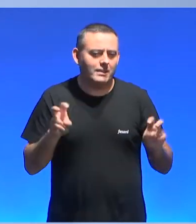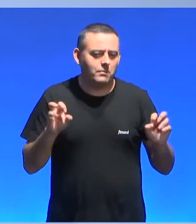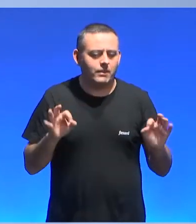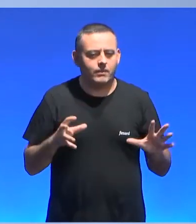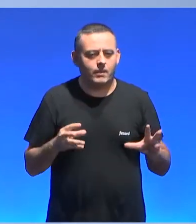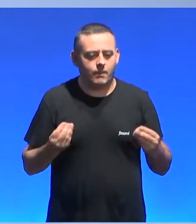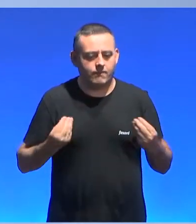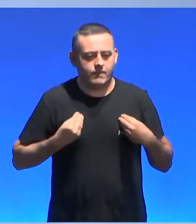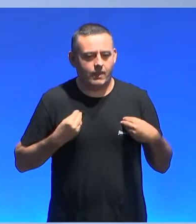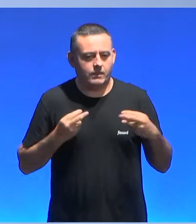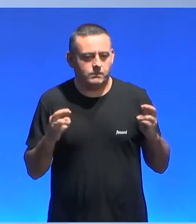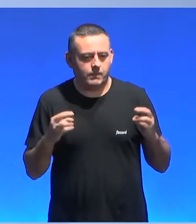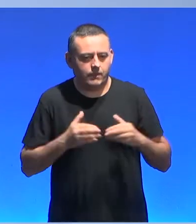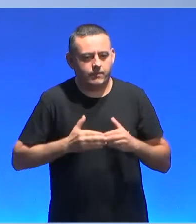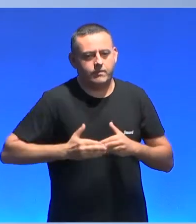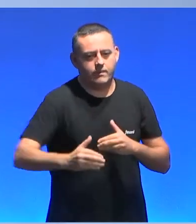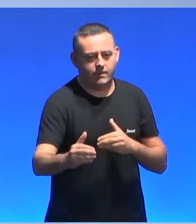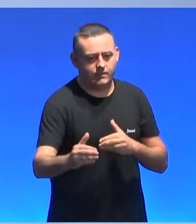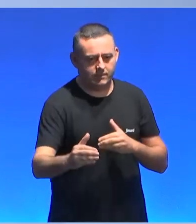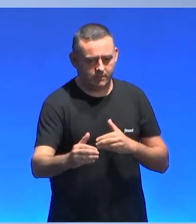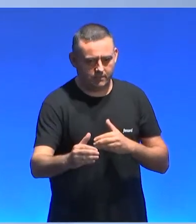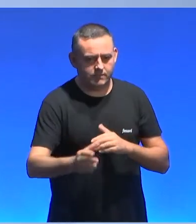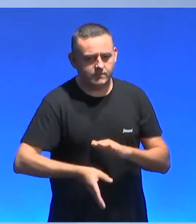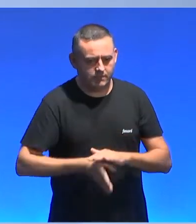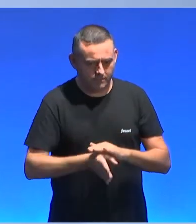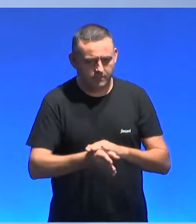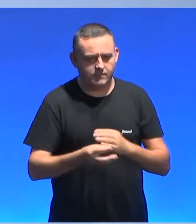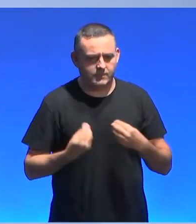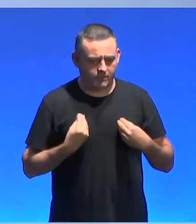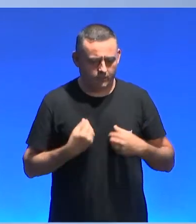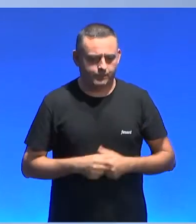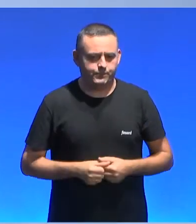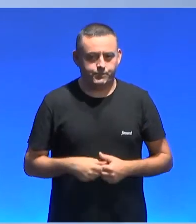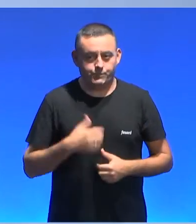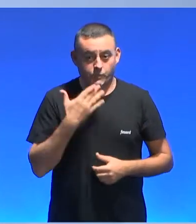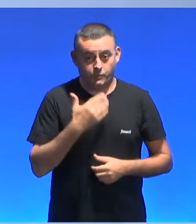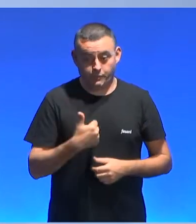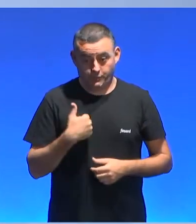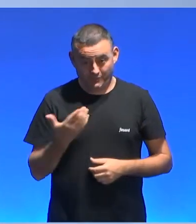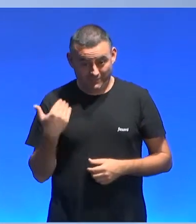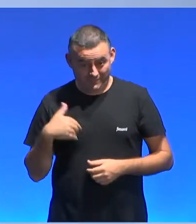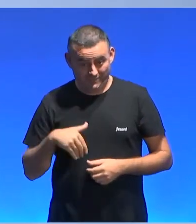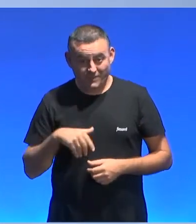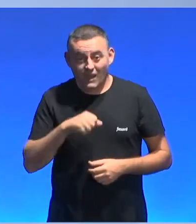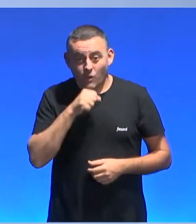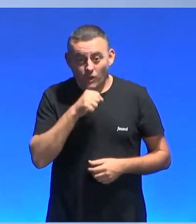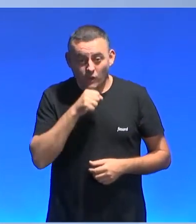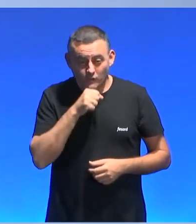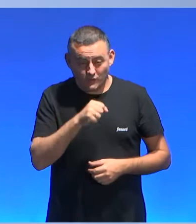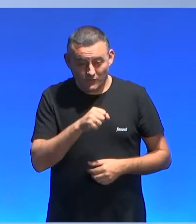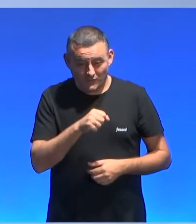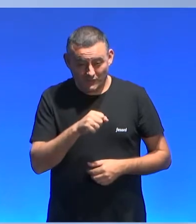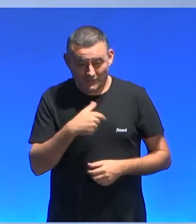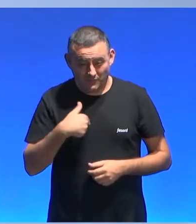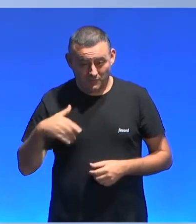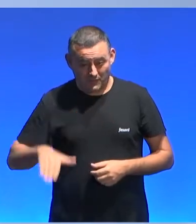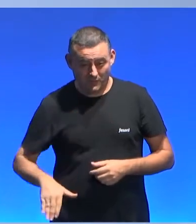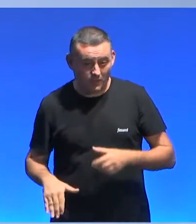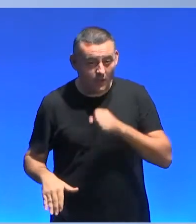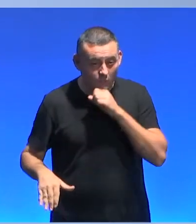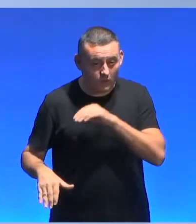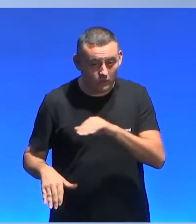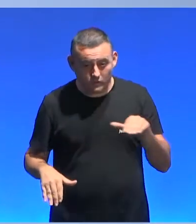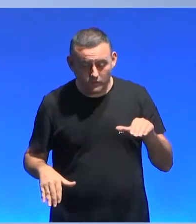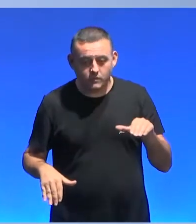Mi generación, de nuestros abuelos, recibimos una casi 10 años de